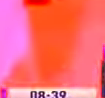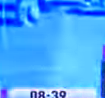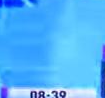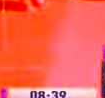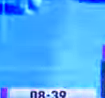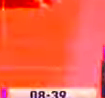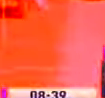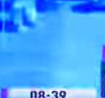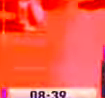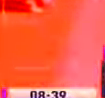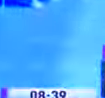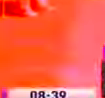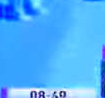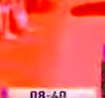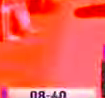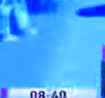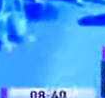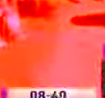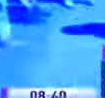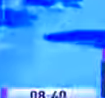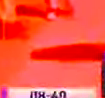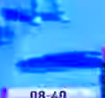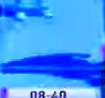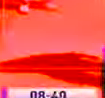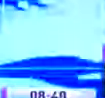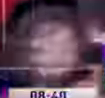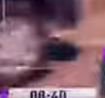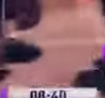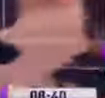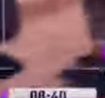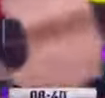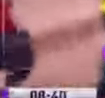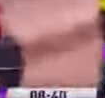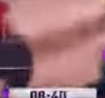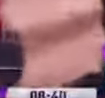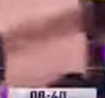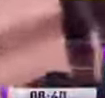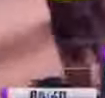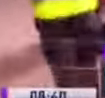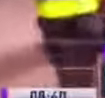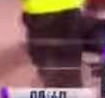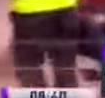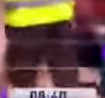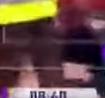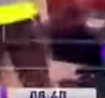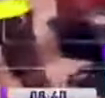No, sí, este sí es mal estacionado. No estacionado. Pero hay varios autos, no solamente yo. Vea, el vehículo